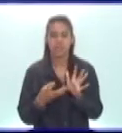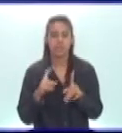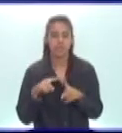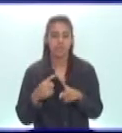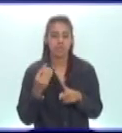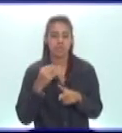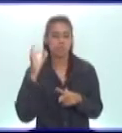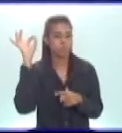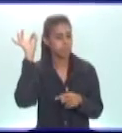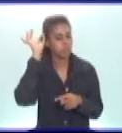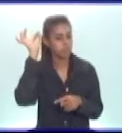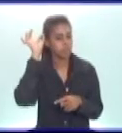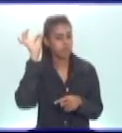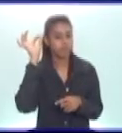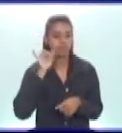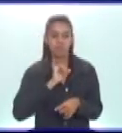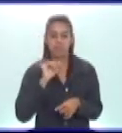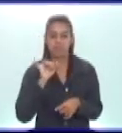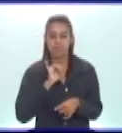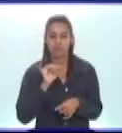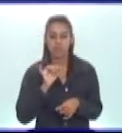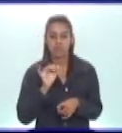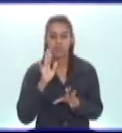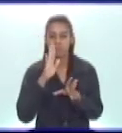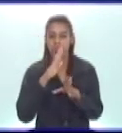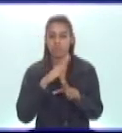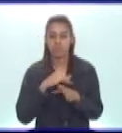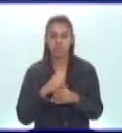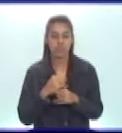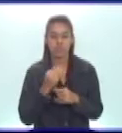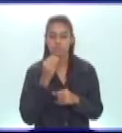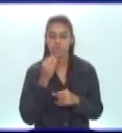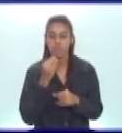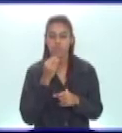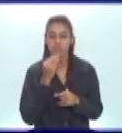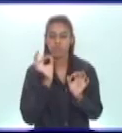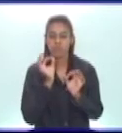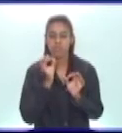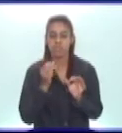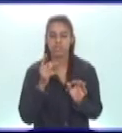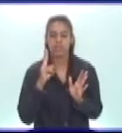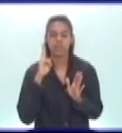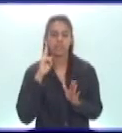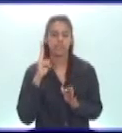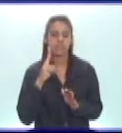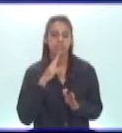implante, aunque tenga el implante, nunca va a dejar de ser un niño sordo.